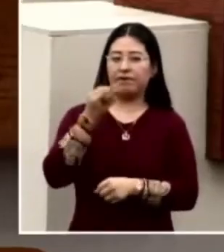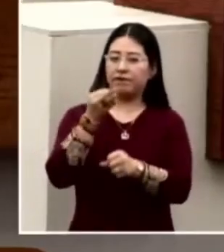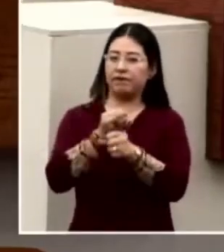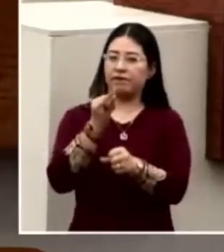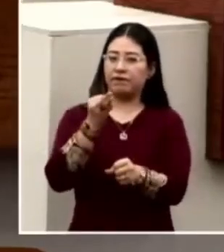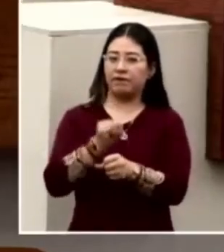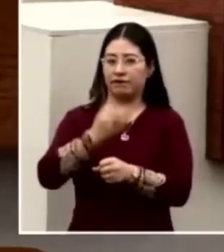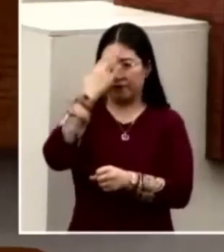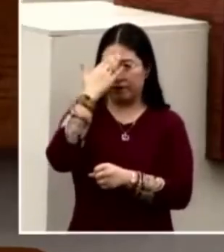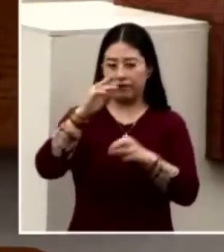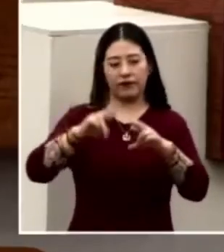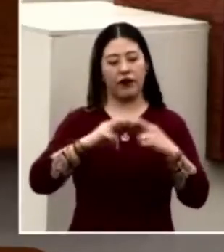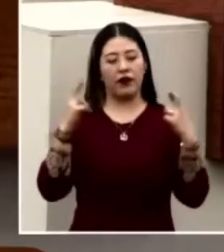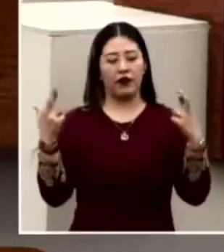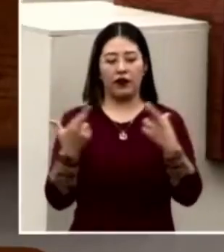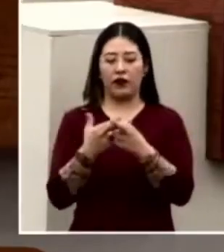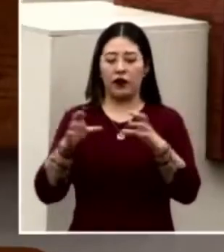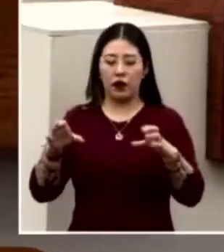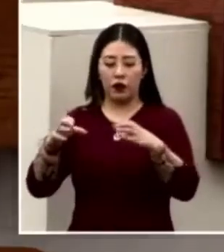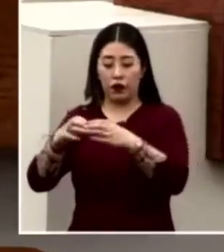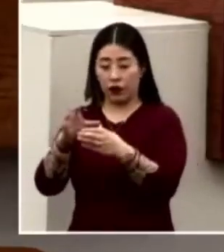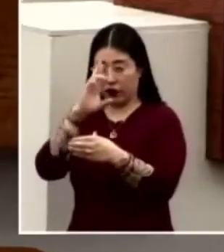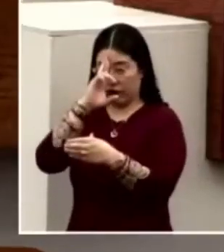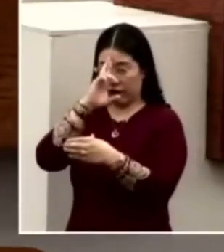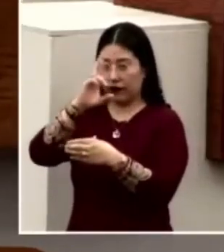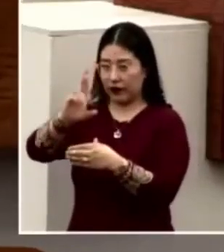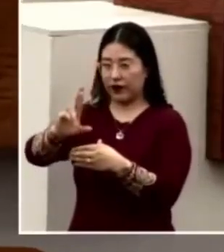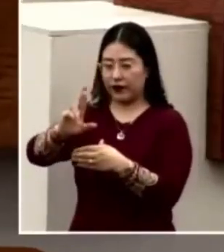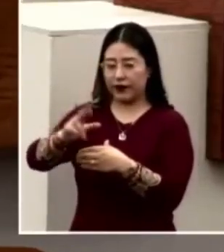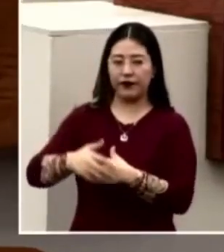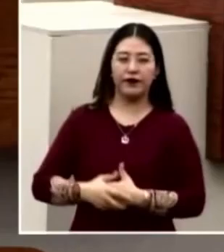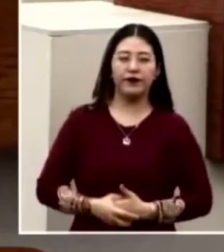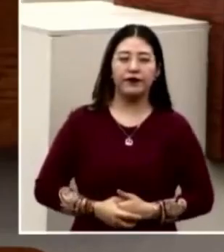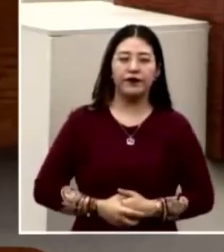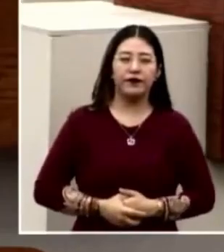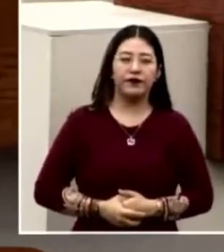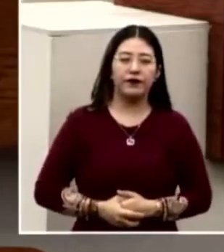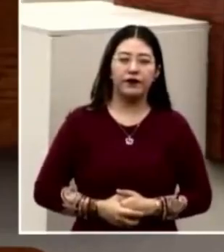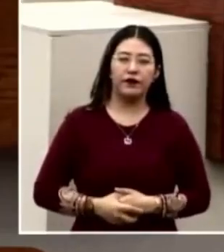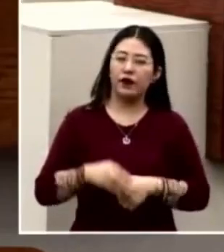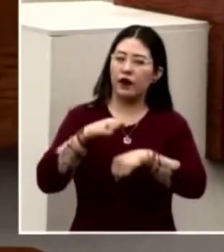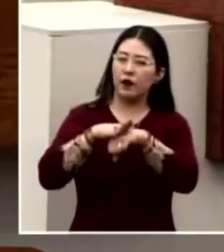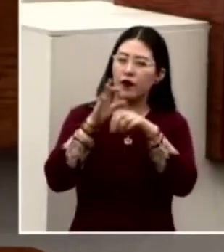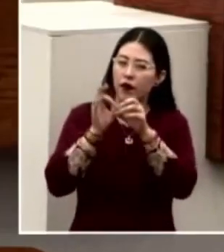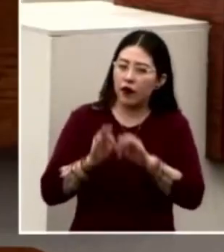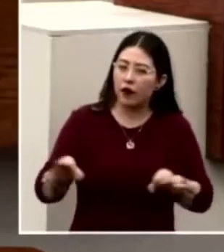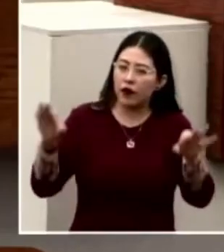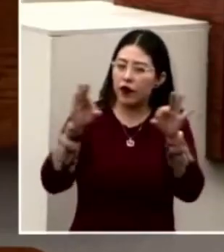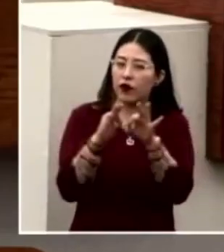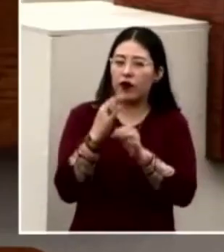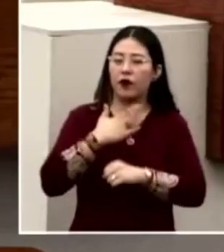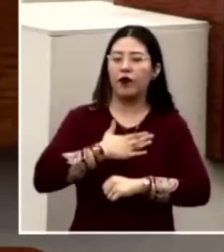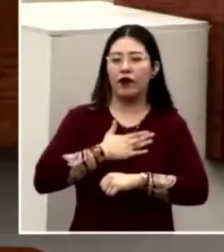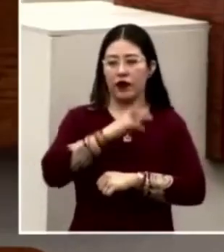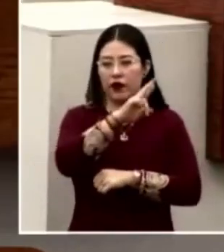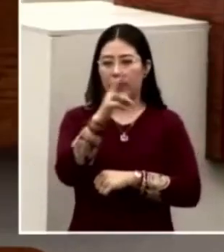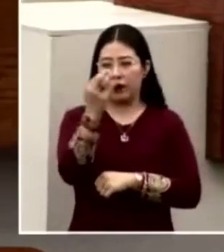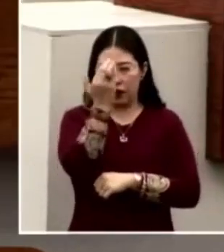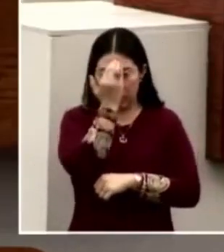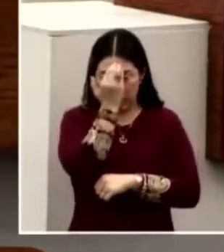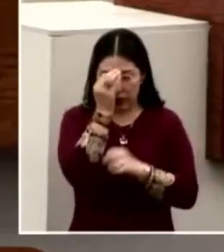esta sesión solemne y sobre todo mi